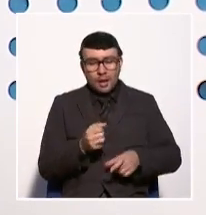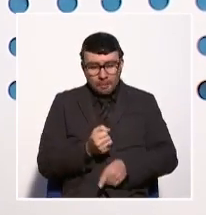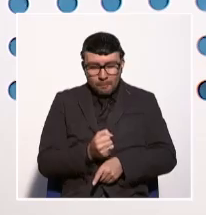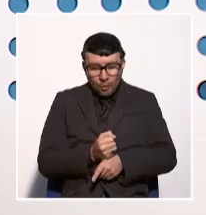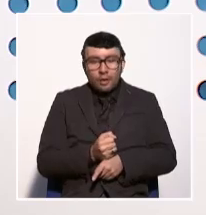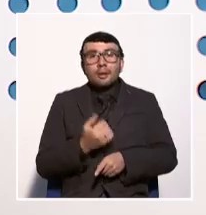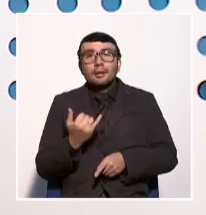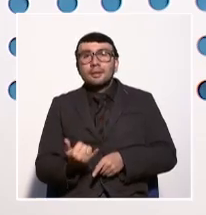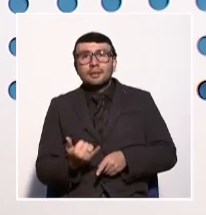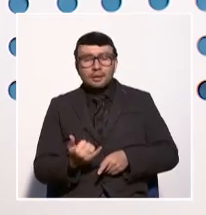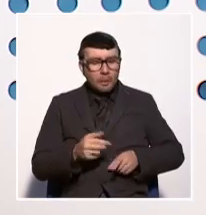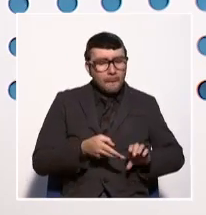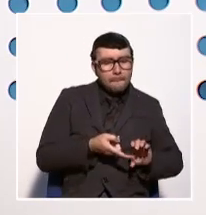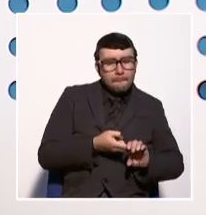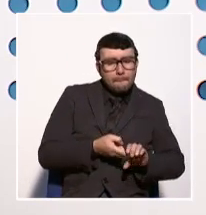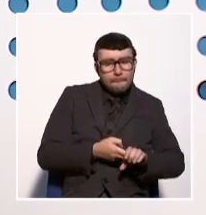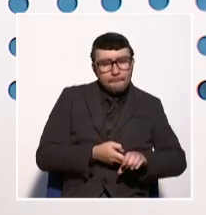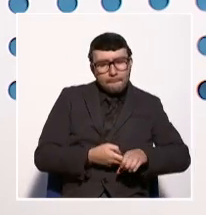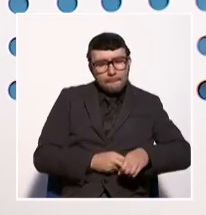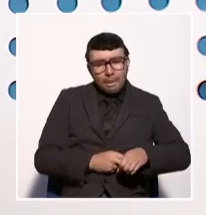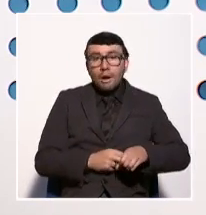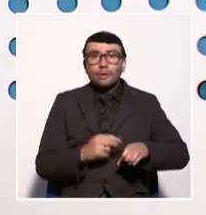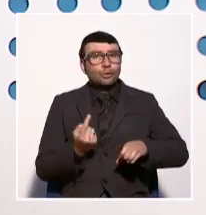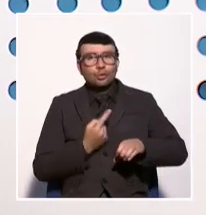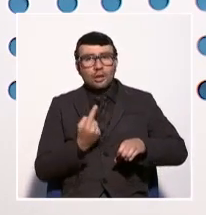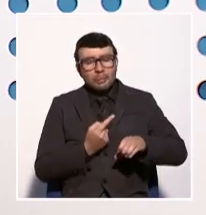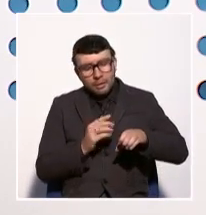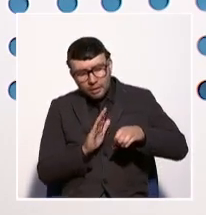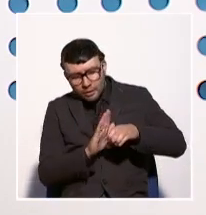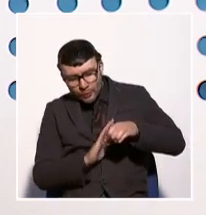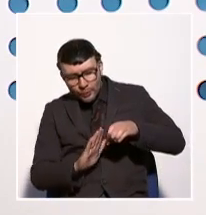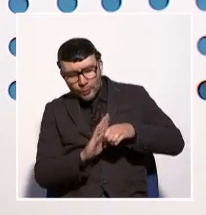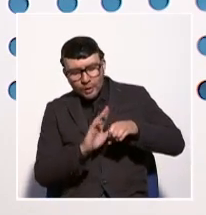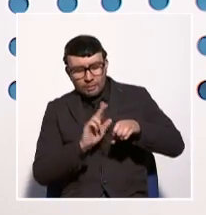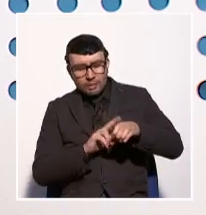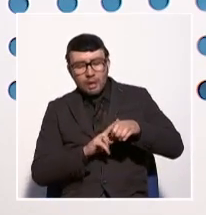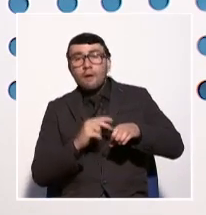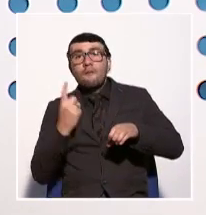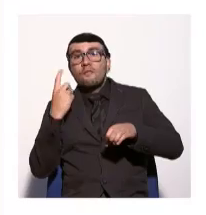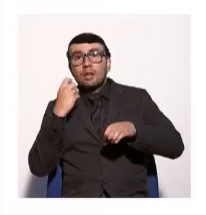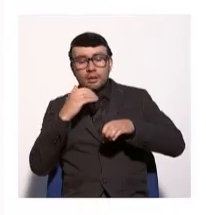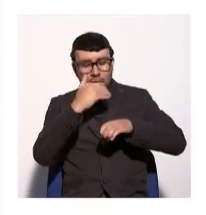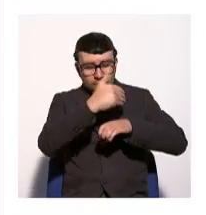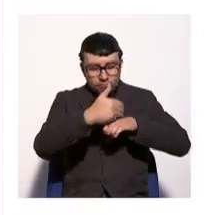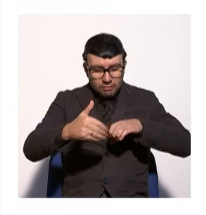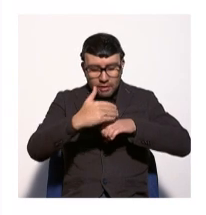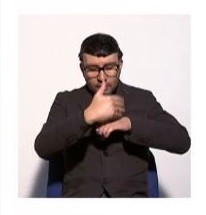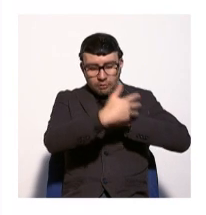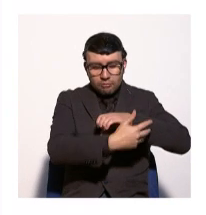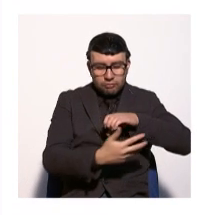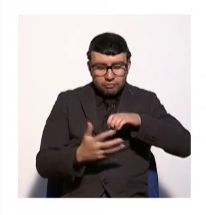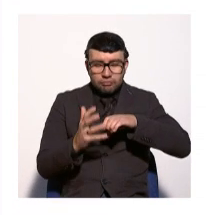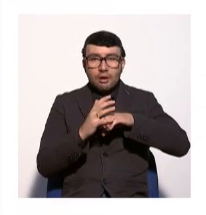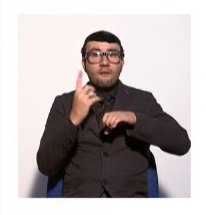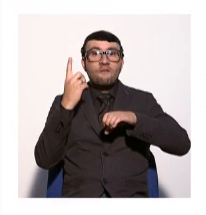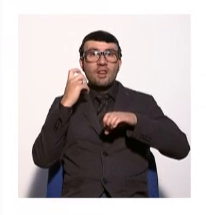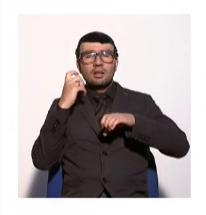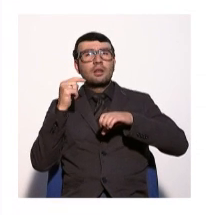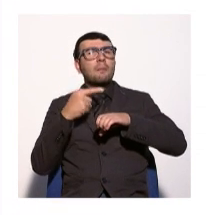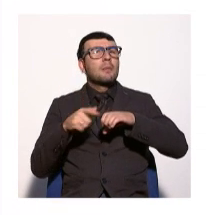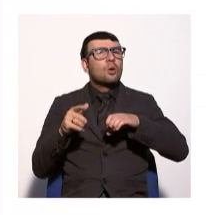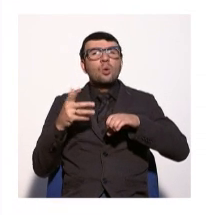tacto solo estamos palpando la cara posterior de la próstata y quedaría faltando el lóbulo medio y los lóbulos anteriores que serían